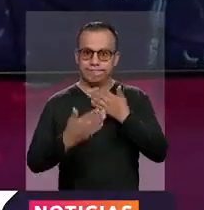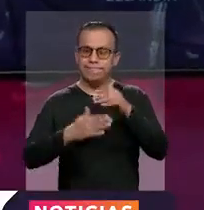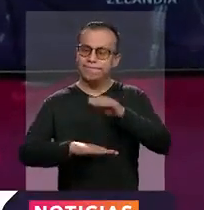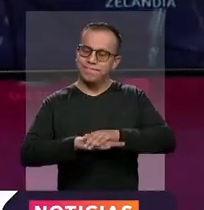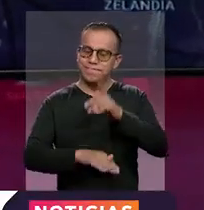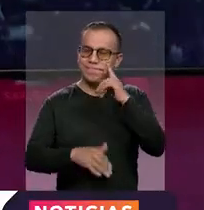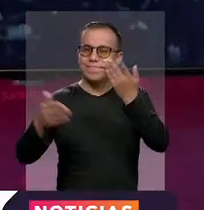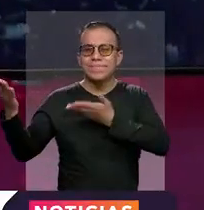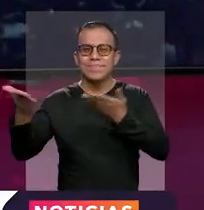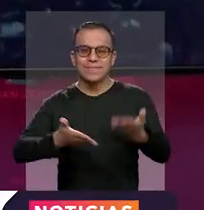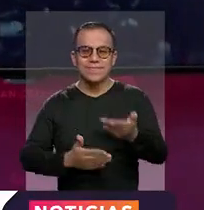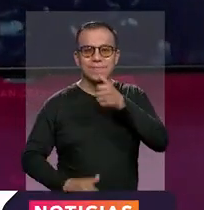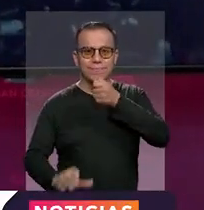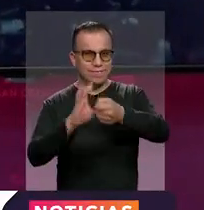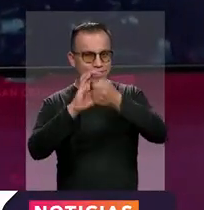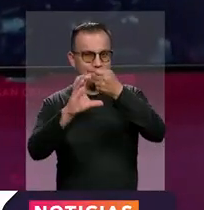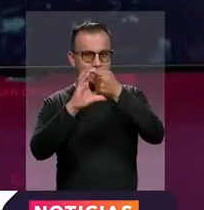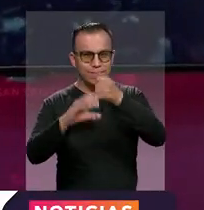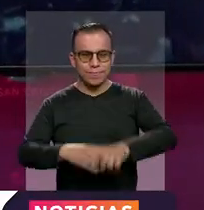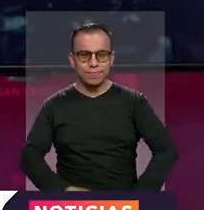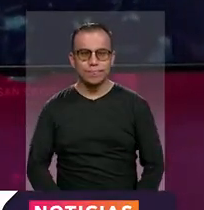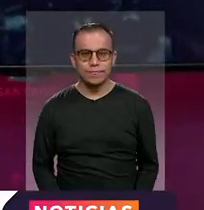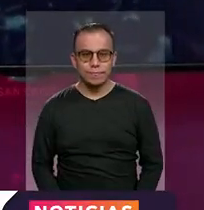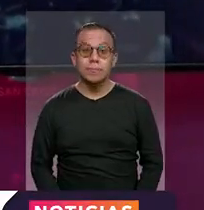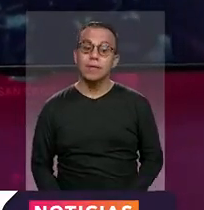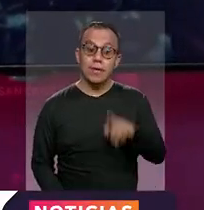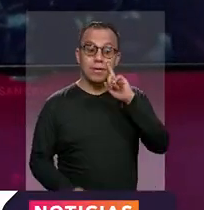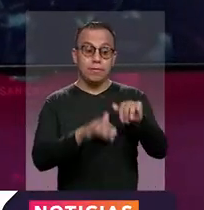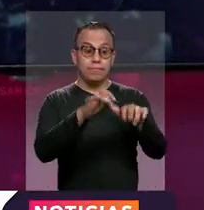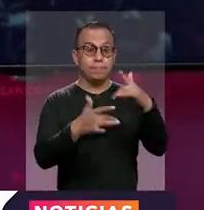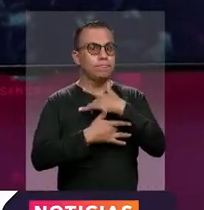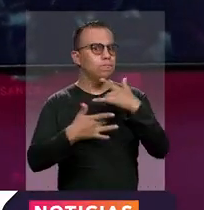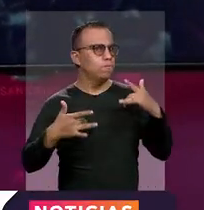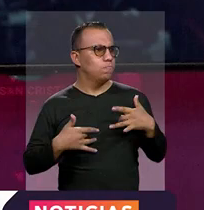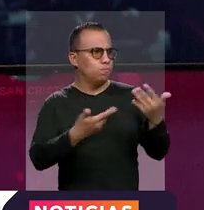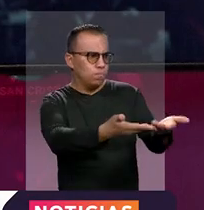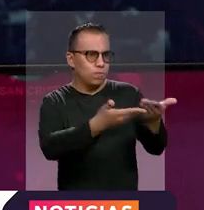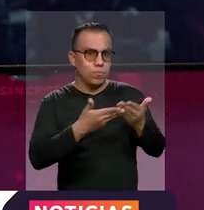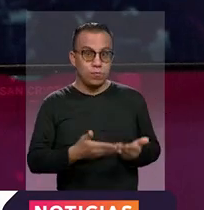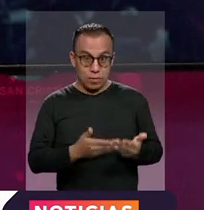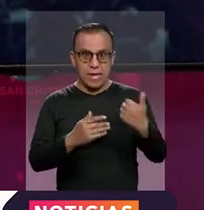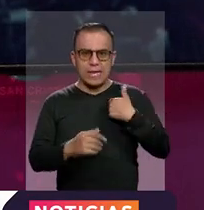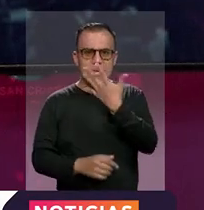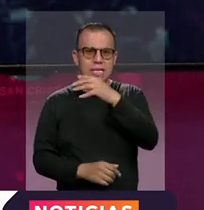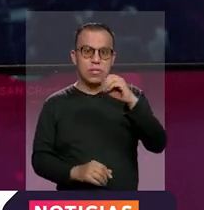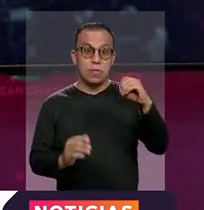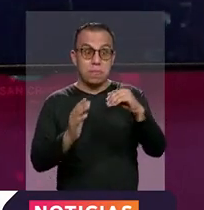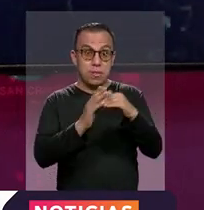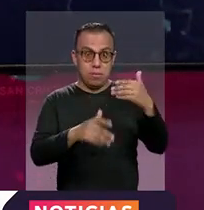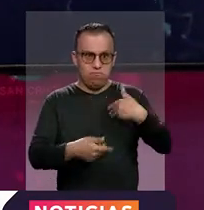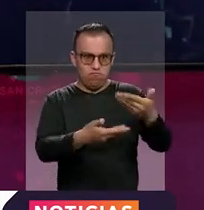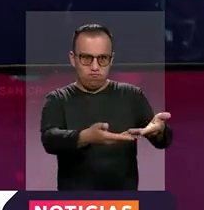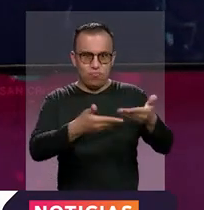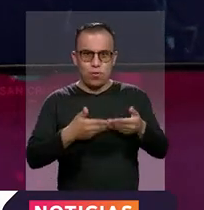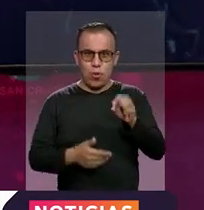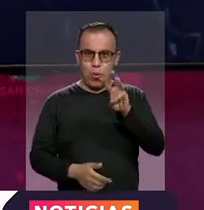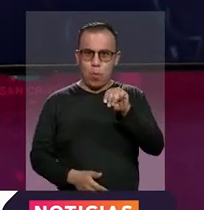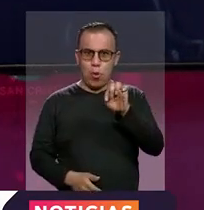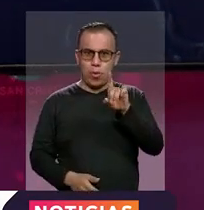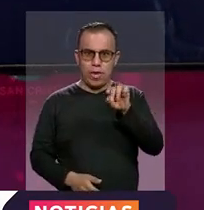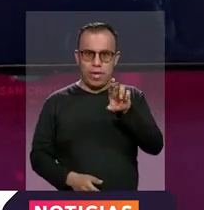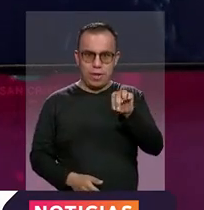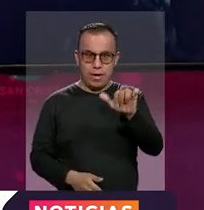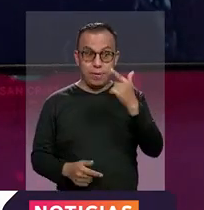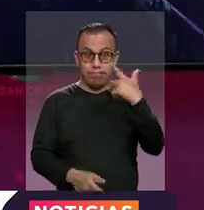Muy buenas tardes y bienvenidos a Noticias Capital. La Secretaría de Salud recibió más de 500,000 de dosis de la farmacéutica Moderna.